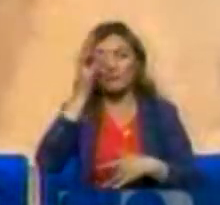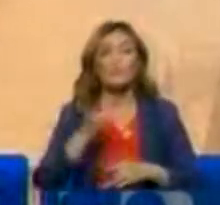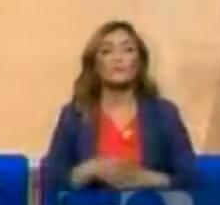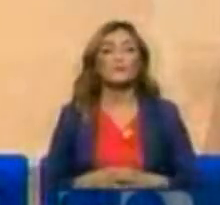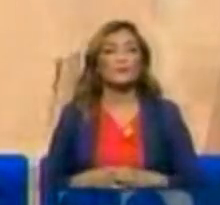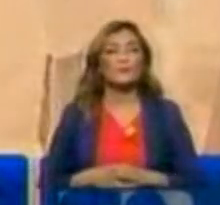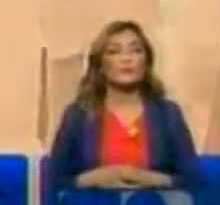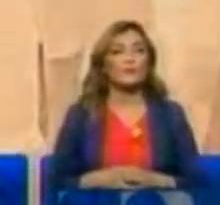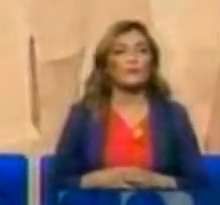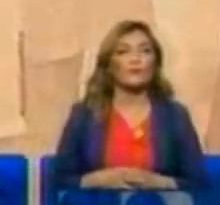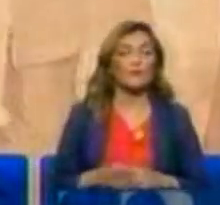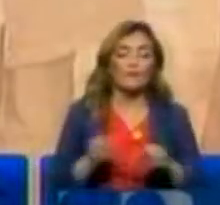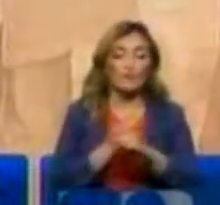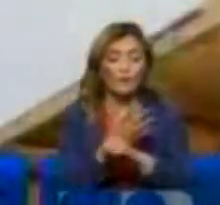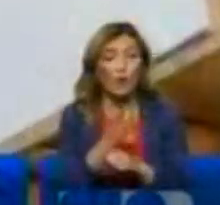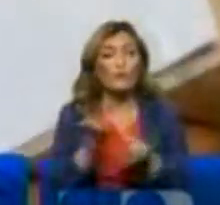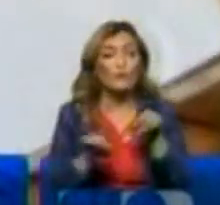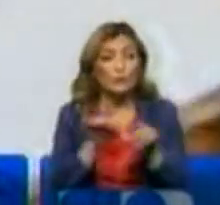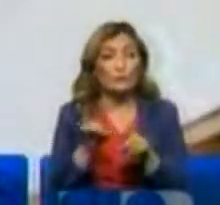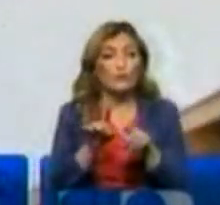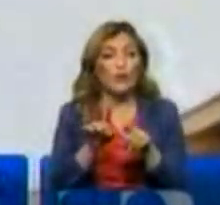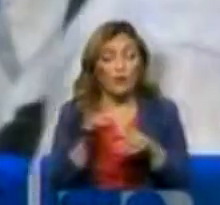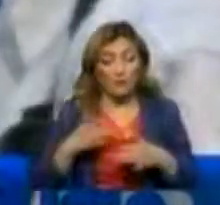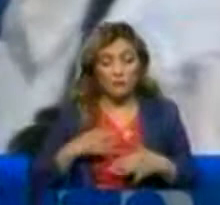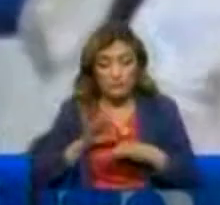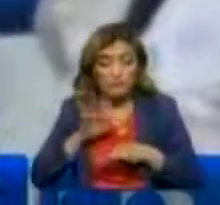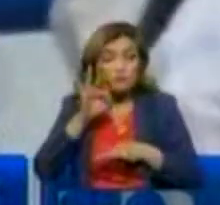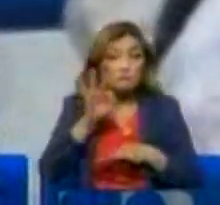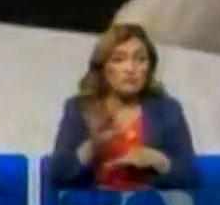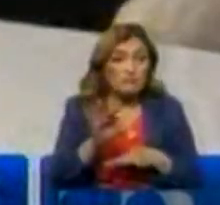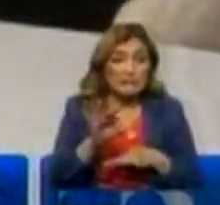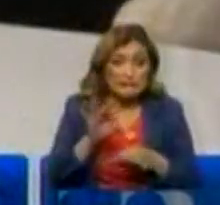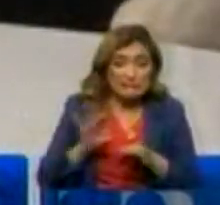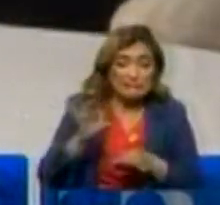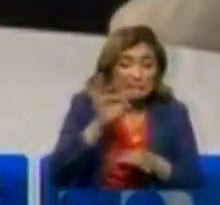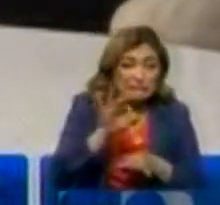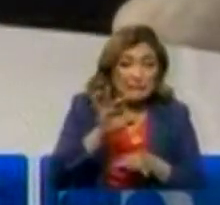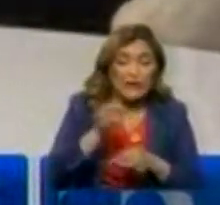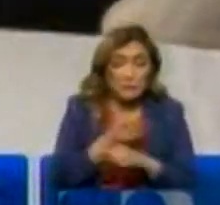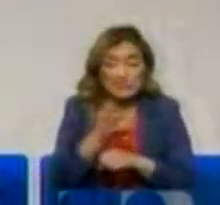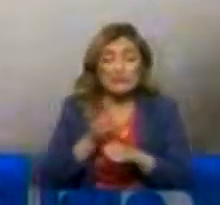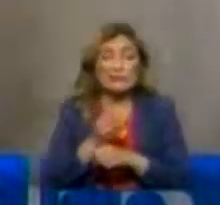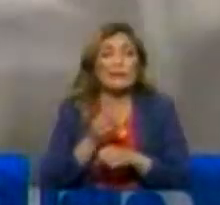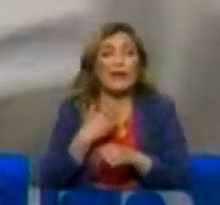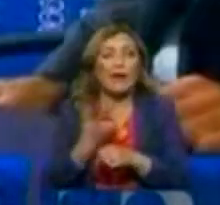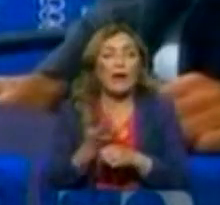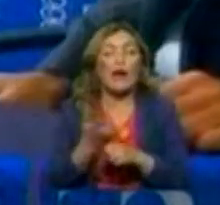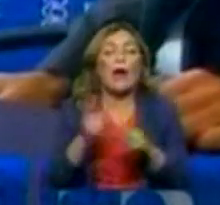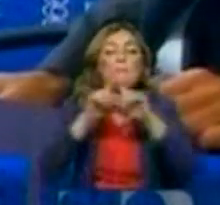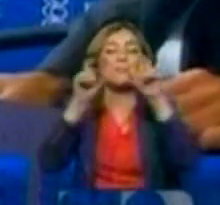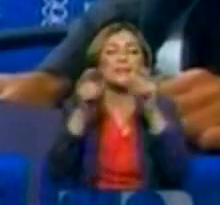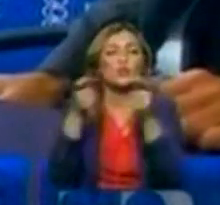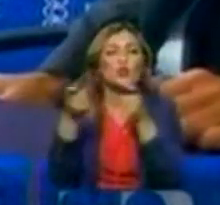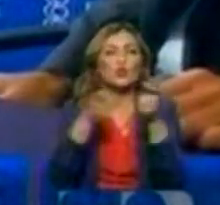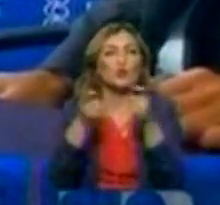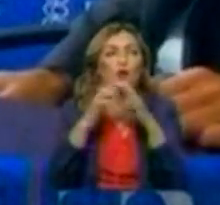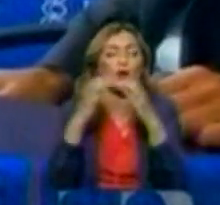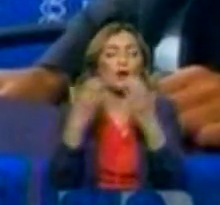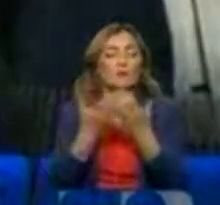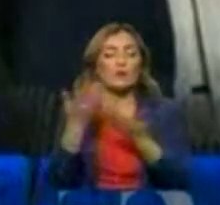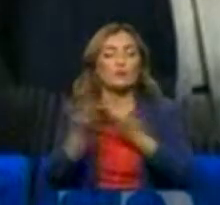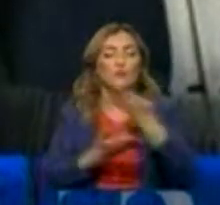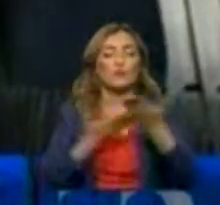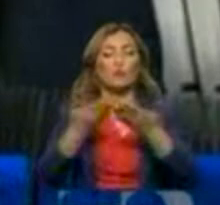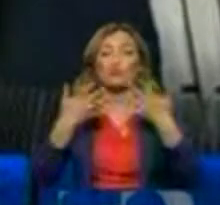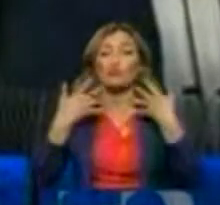y aunque las recomendaciones para evitar nuevos contagios no han cesado en las empresas aumentan los controles desde la cámara de comercio de